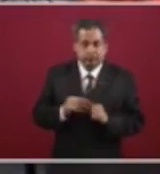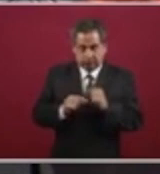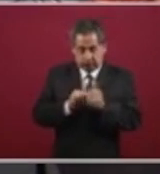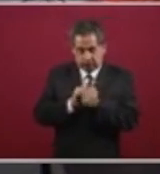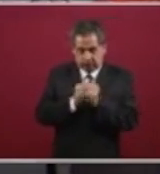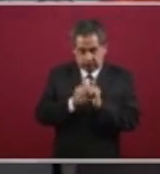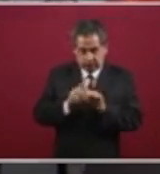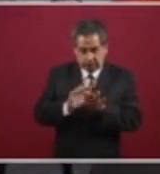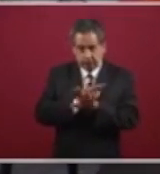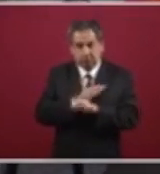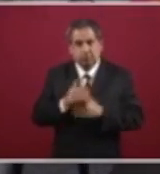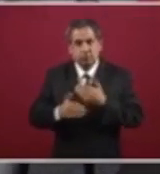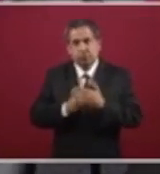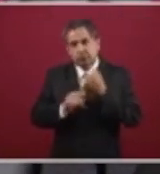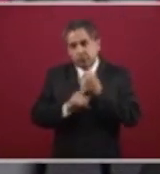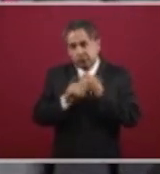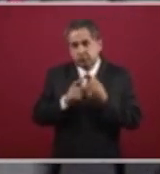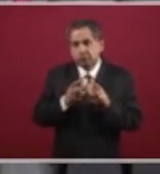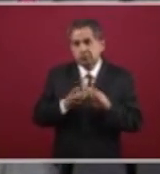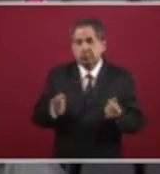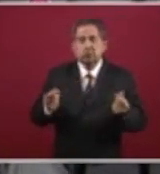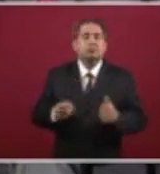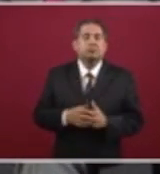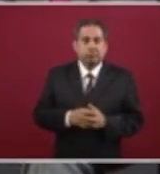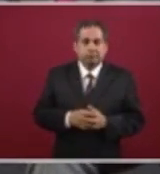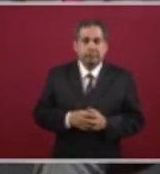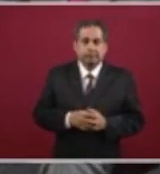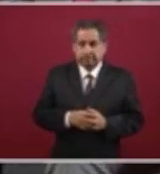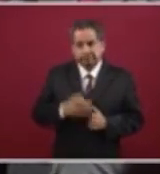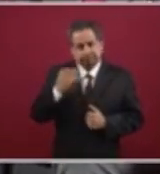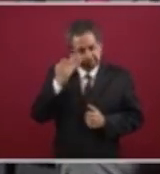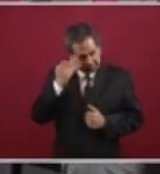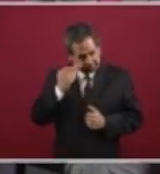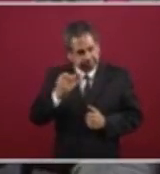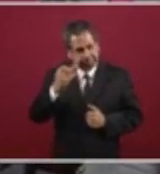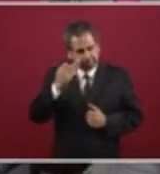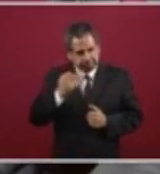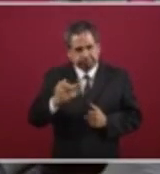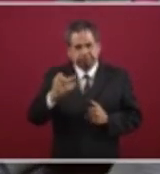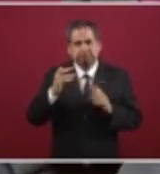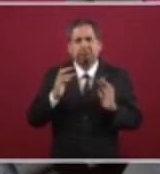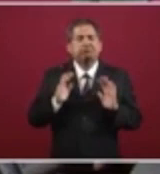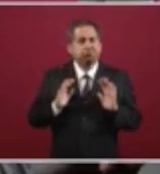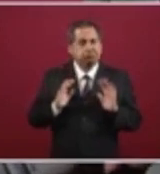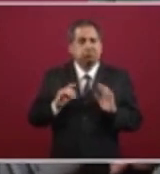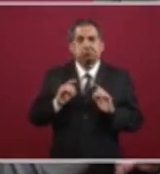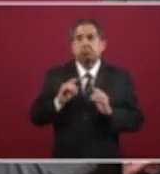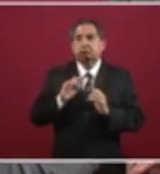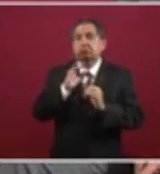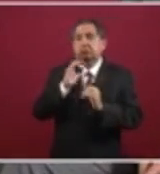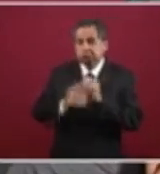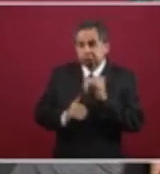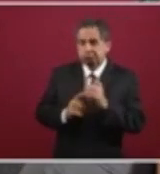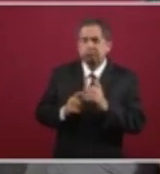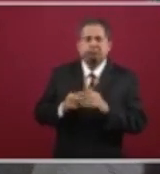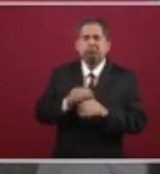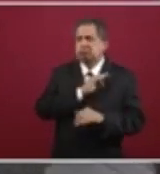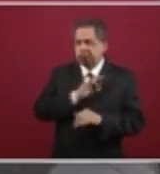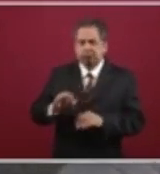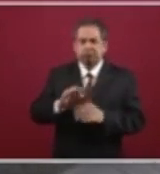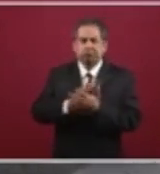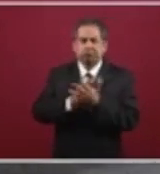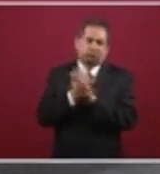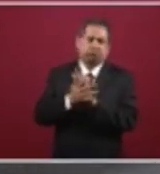resolviendo todos estos problemas. Nos va a llevar algún tiempo, pero al final se va a conseguir la